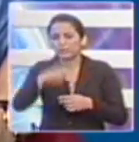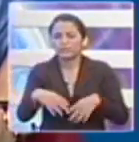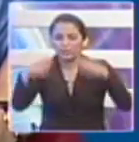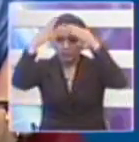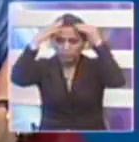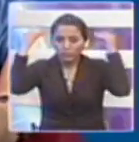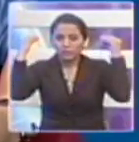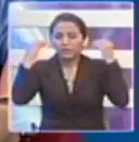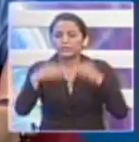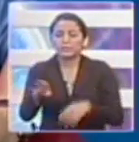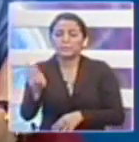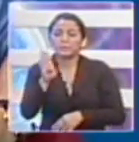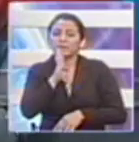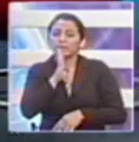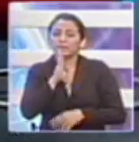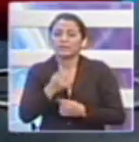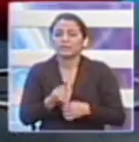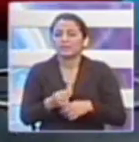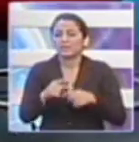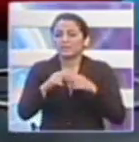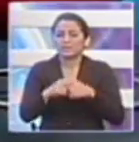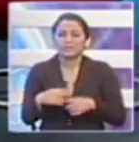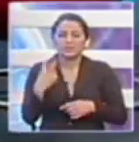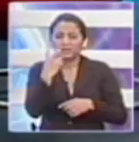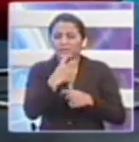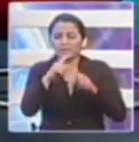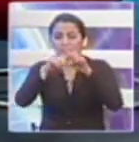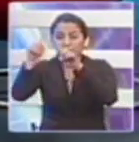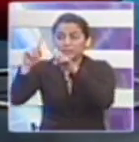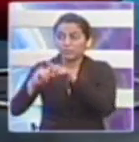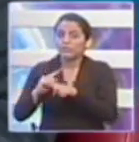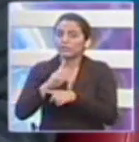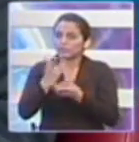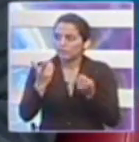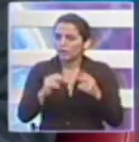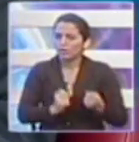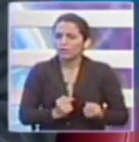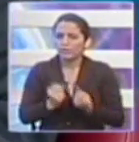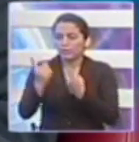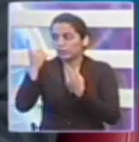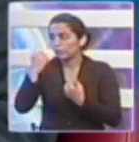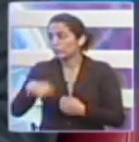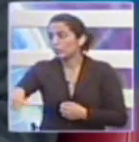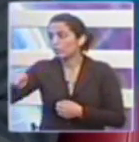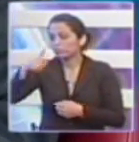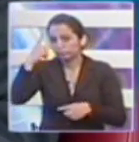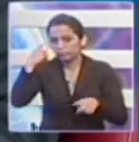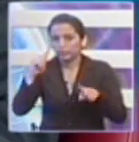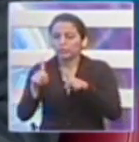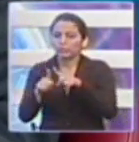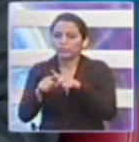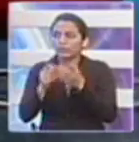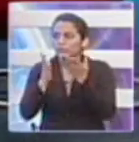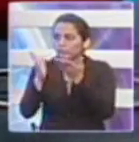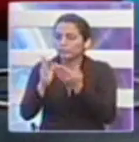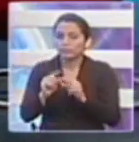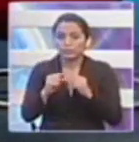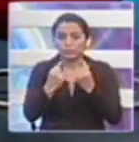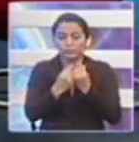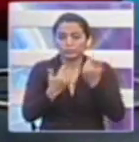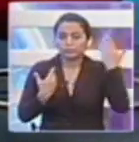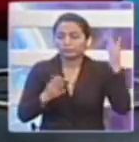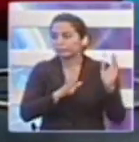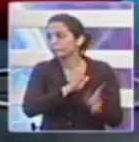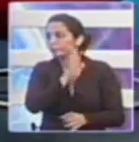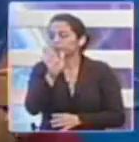sido la última directiva y el último grupo territorial que se conformó hace 2 meses atrás. ¿Qué aglutina qué número de personas para CREO? Nosotros a nivel directivo estamos